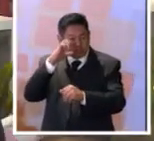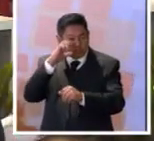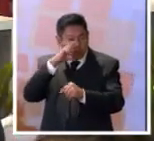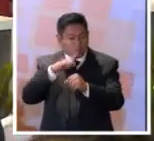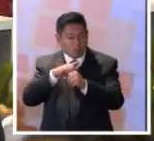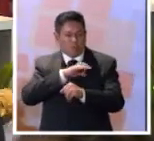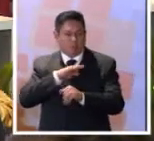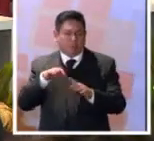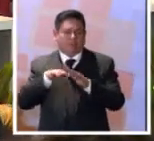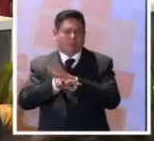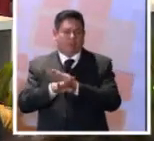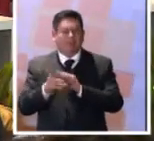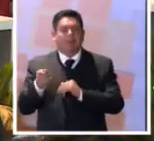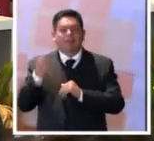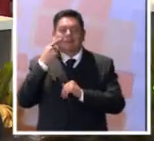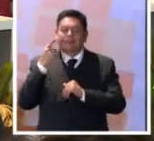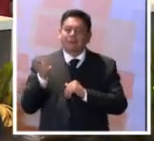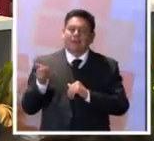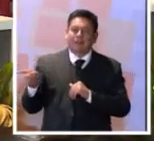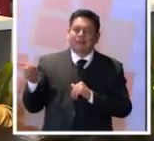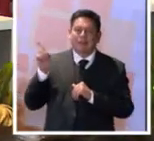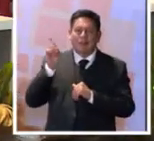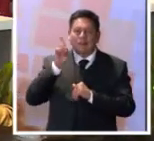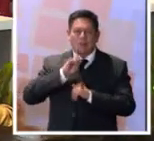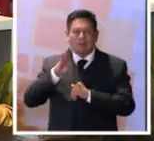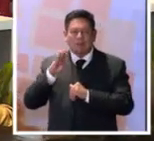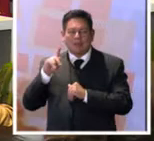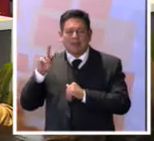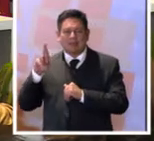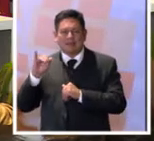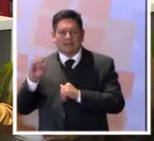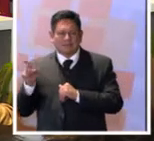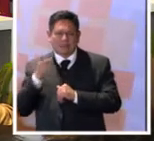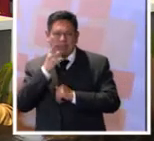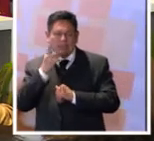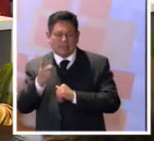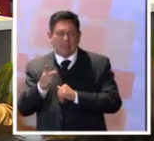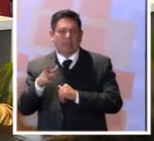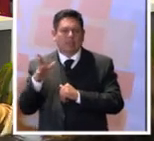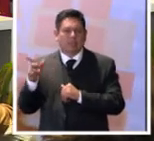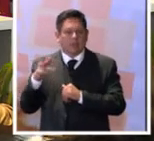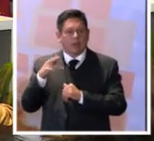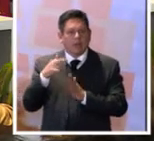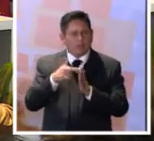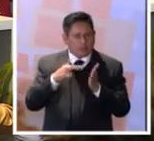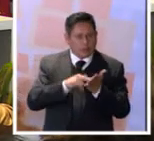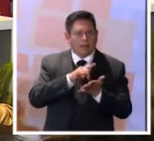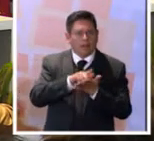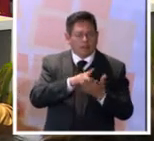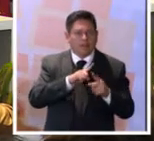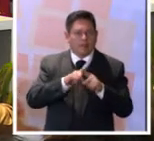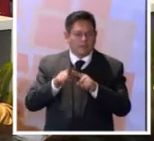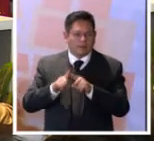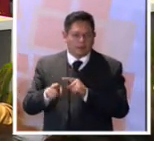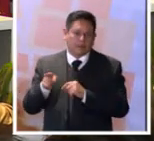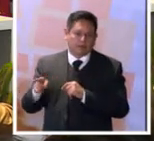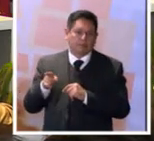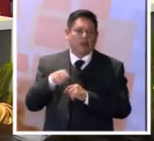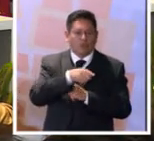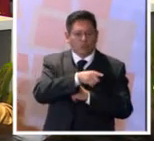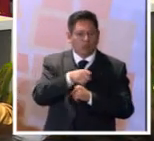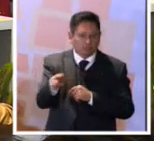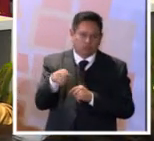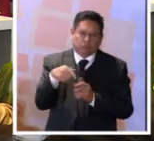ahí hay otra herramienta a la que se refiere Beatriz, el pacto para introducir la perspectiva de género en los órganos impartidores de